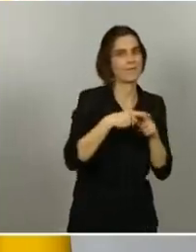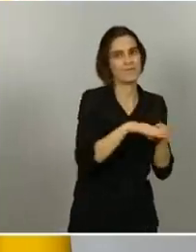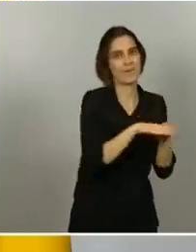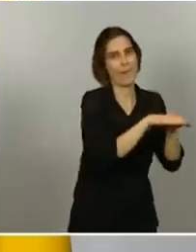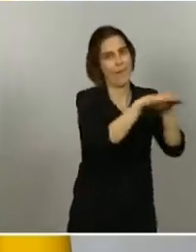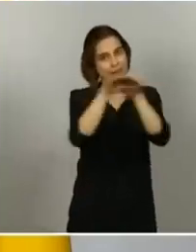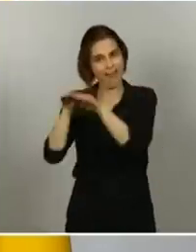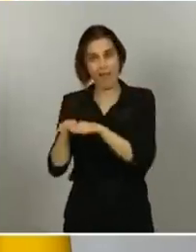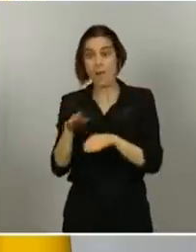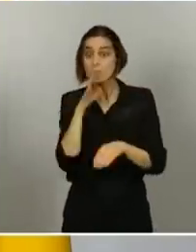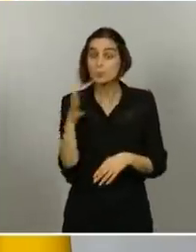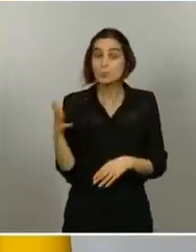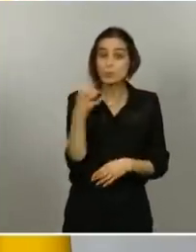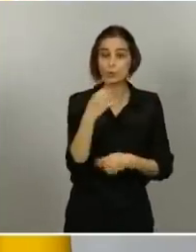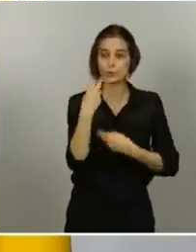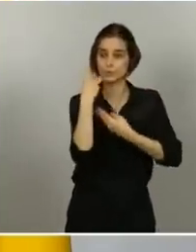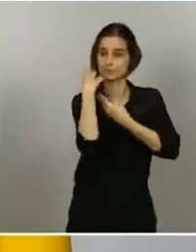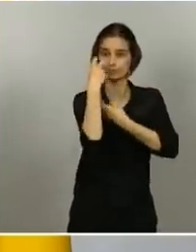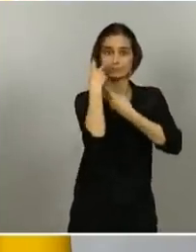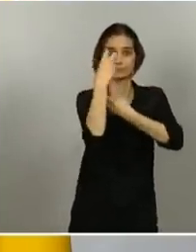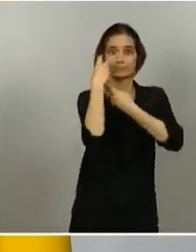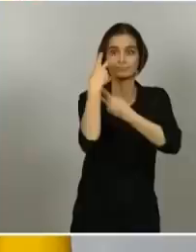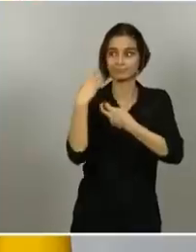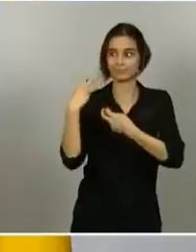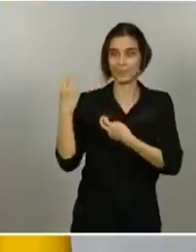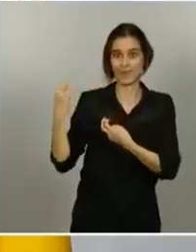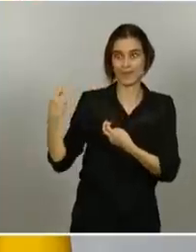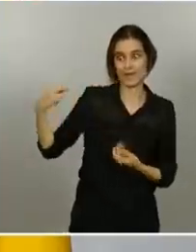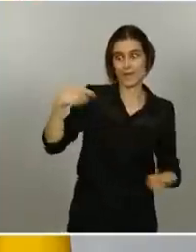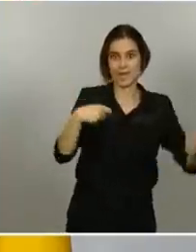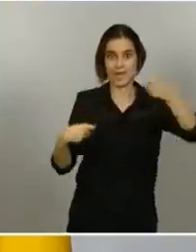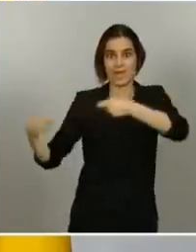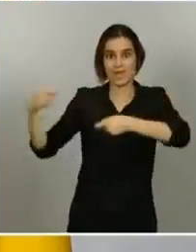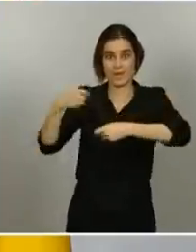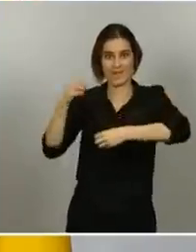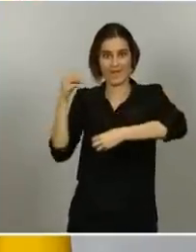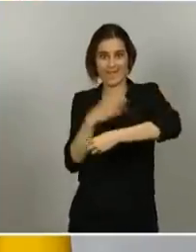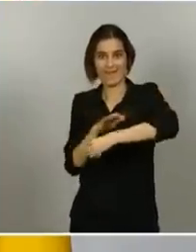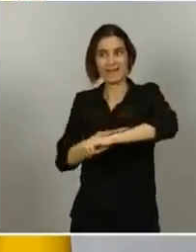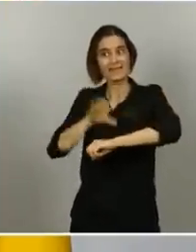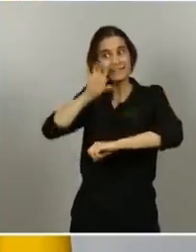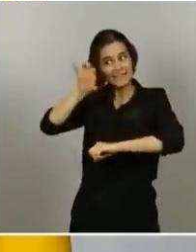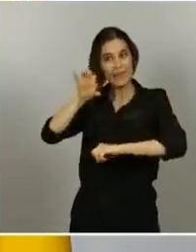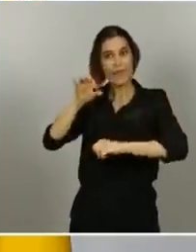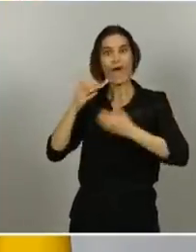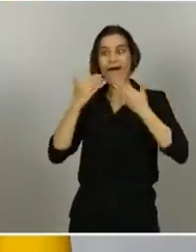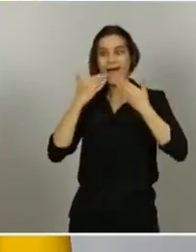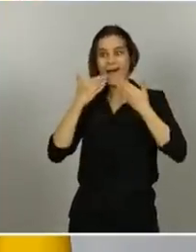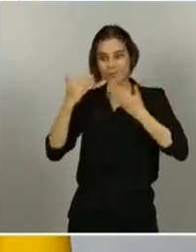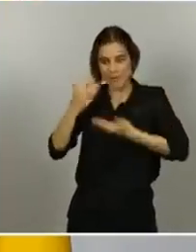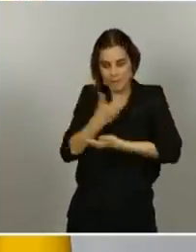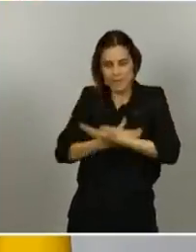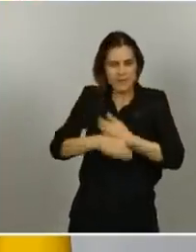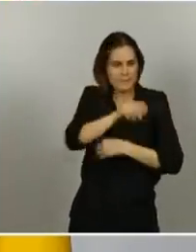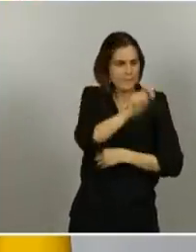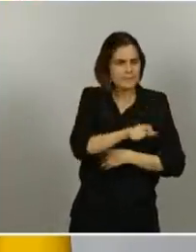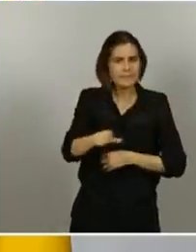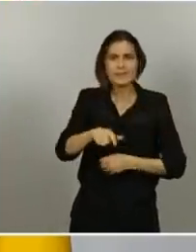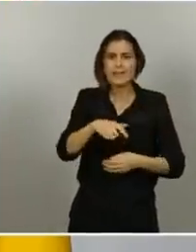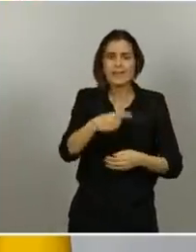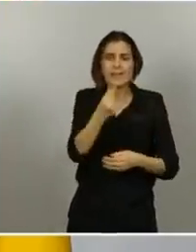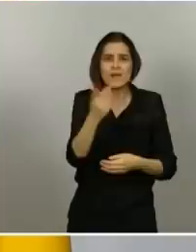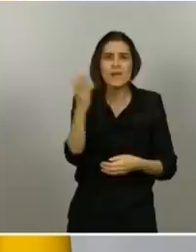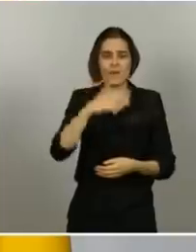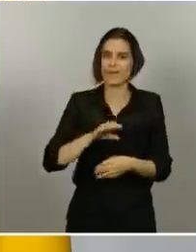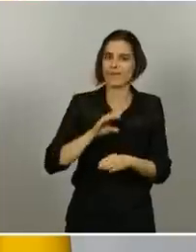públicas van a servir en maior medida para aportar os que menos tienen é tamén un instrumento especialmente útil para luchar